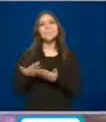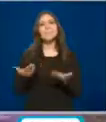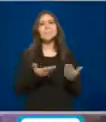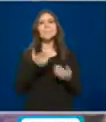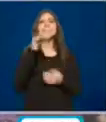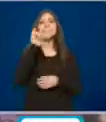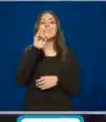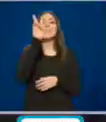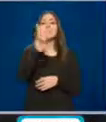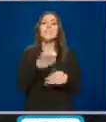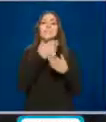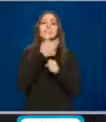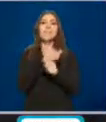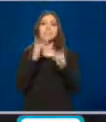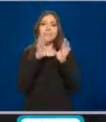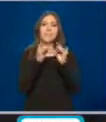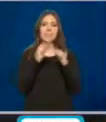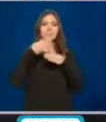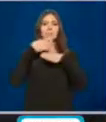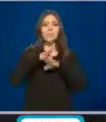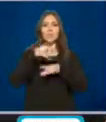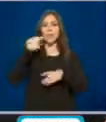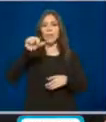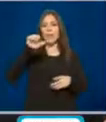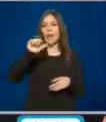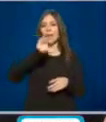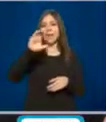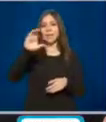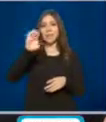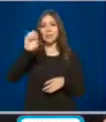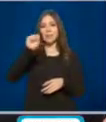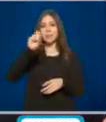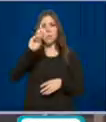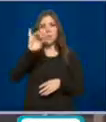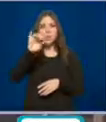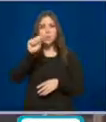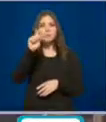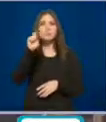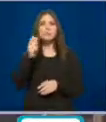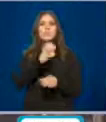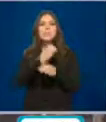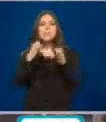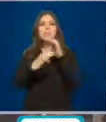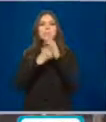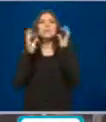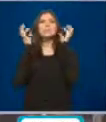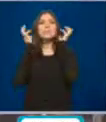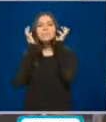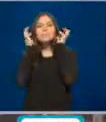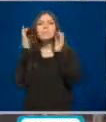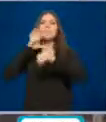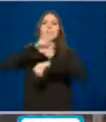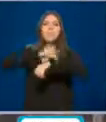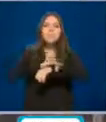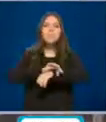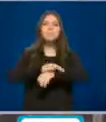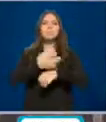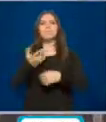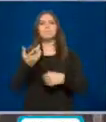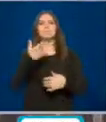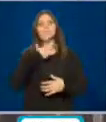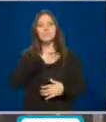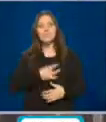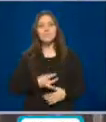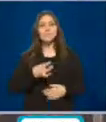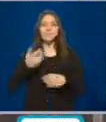hemos venido platicando acerca de los accesorios, vamos a ver que también son una forma en la que nosotros podemos liberar a veces cierta